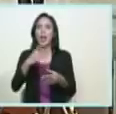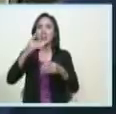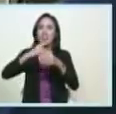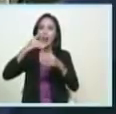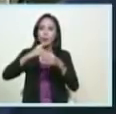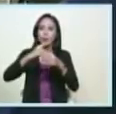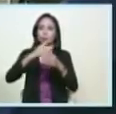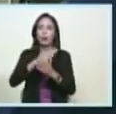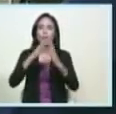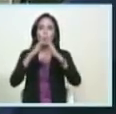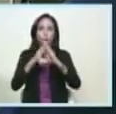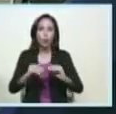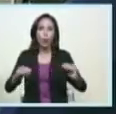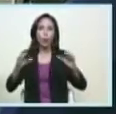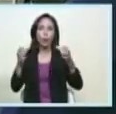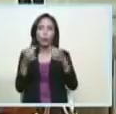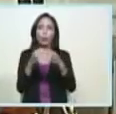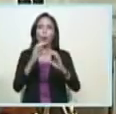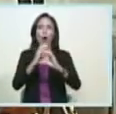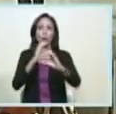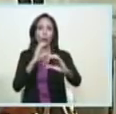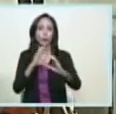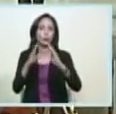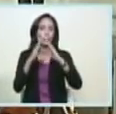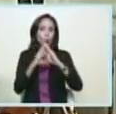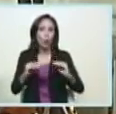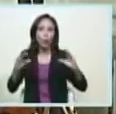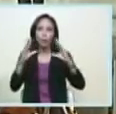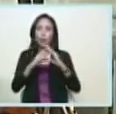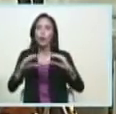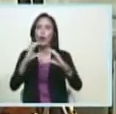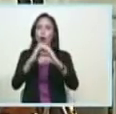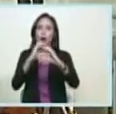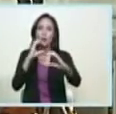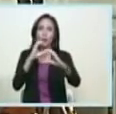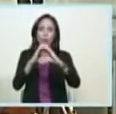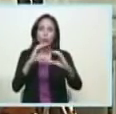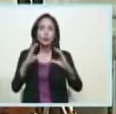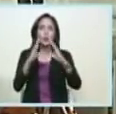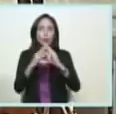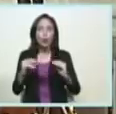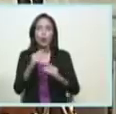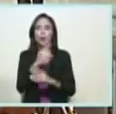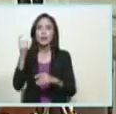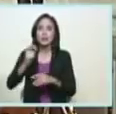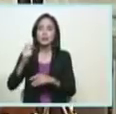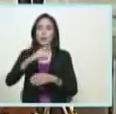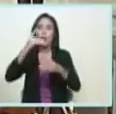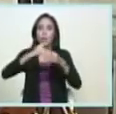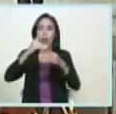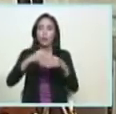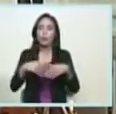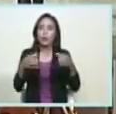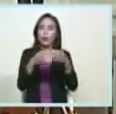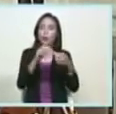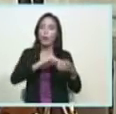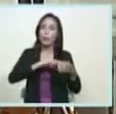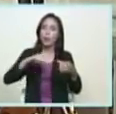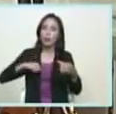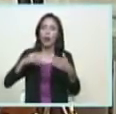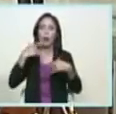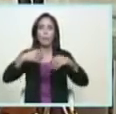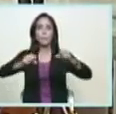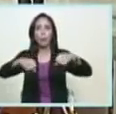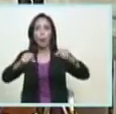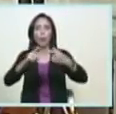de todo el parque automotor del país y el parque automotor privado la